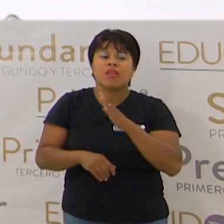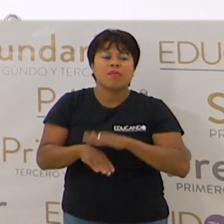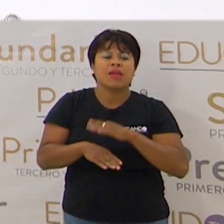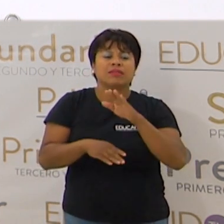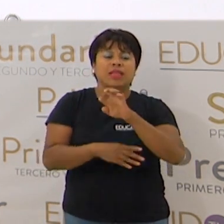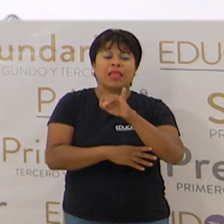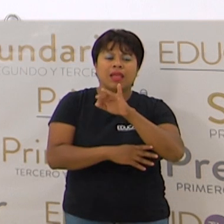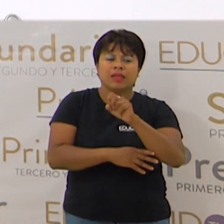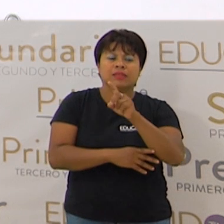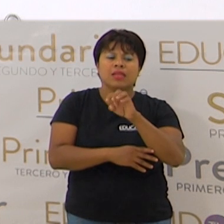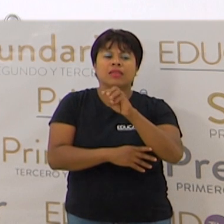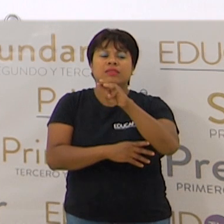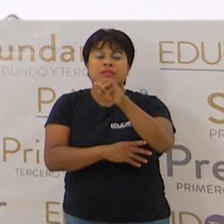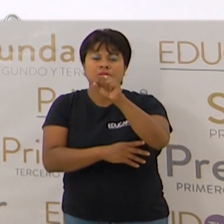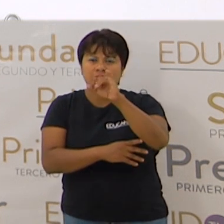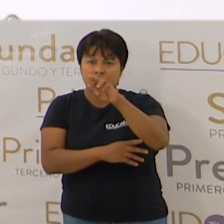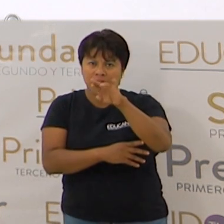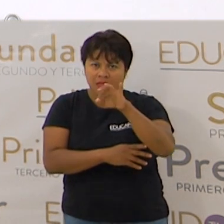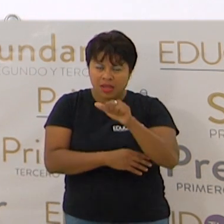ejes de simetría?